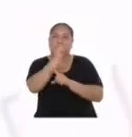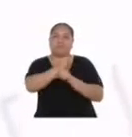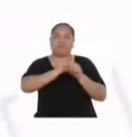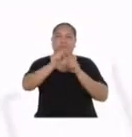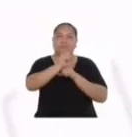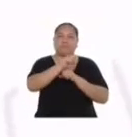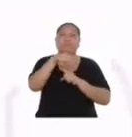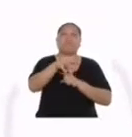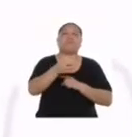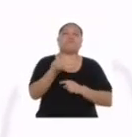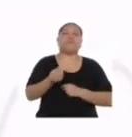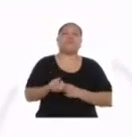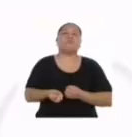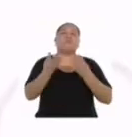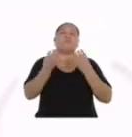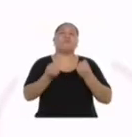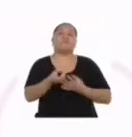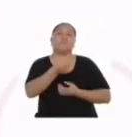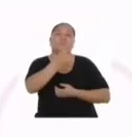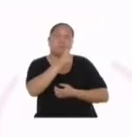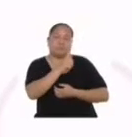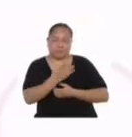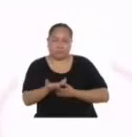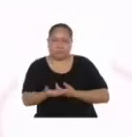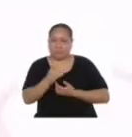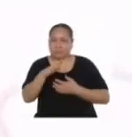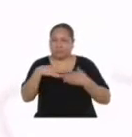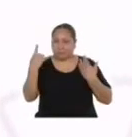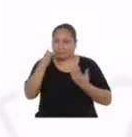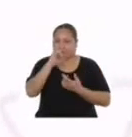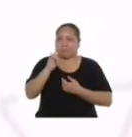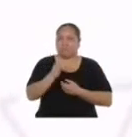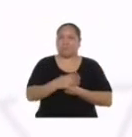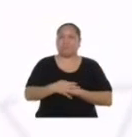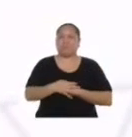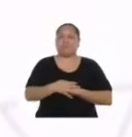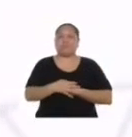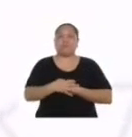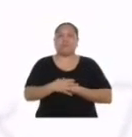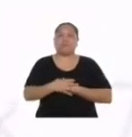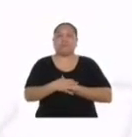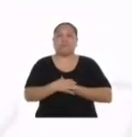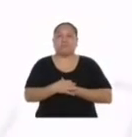generados por la cantidad o calidad del agua disponible.